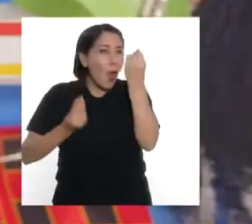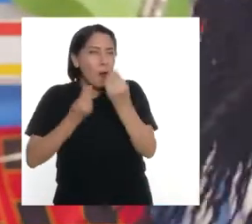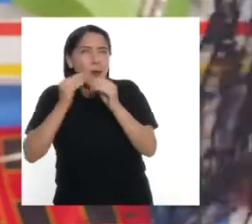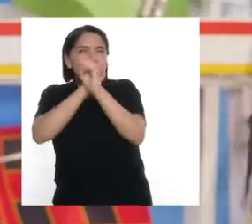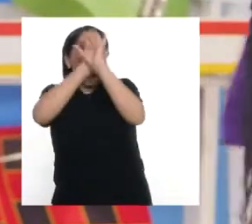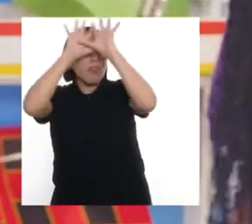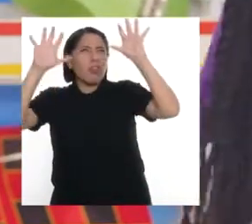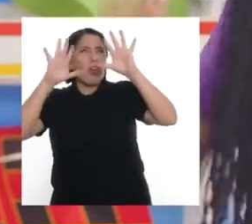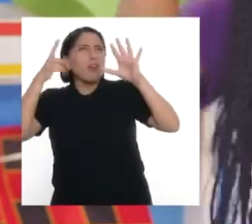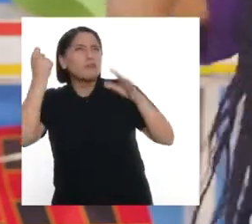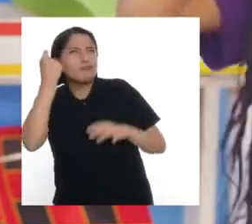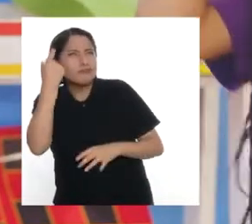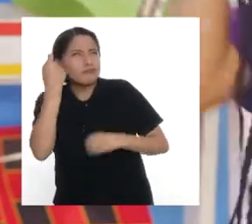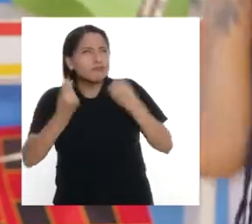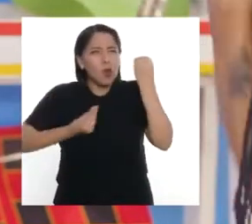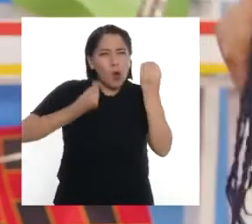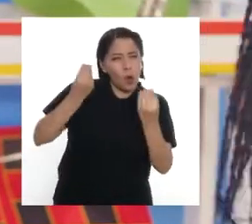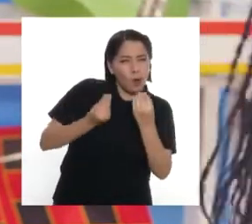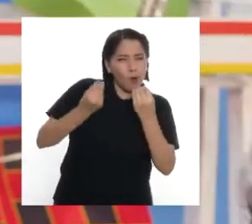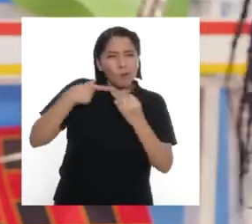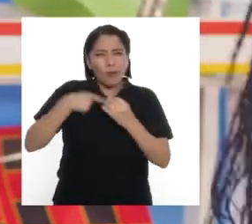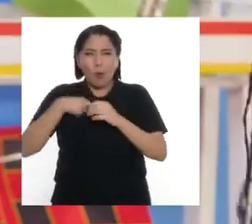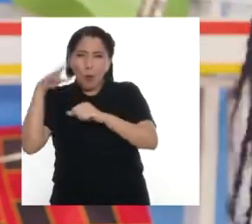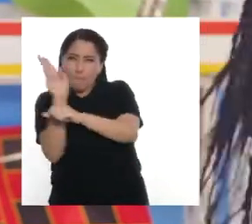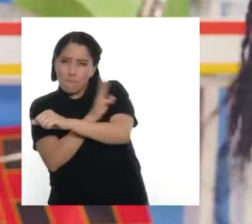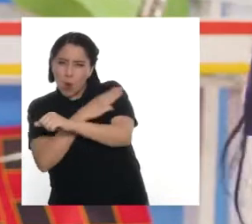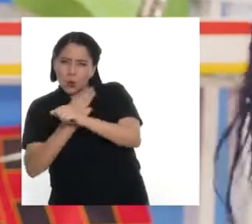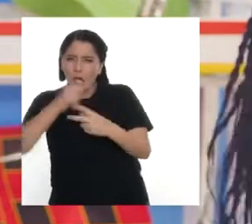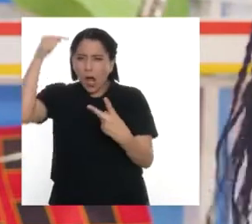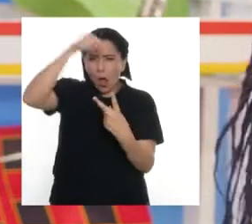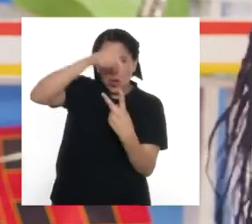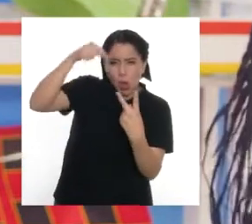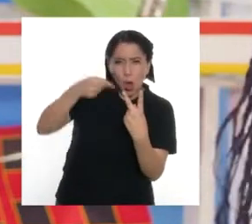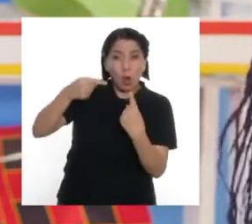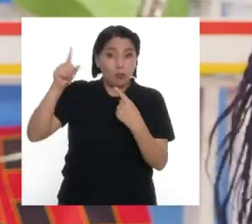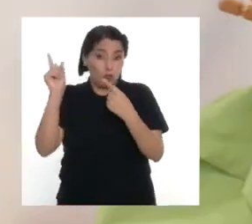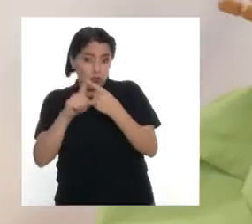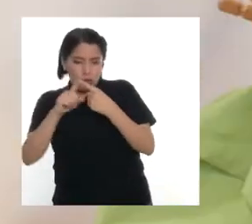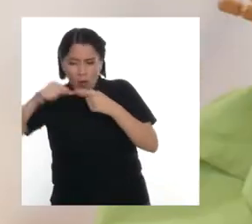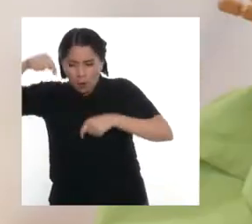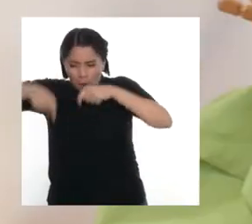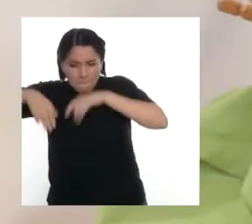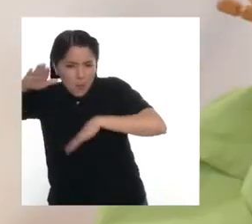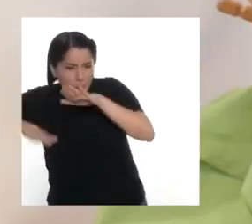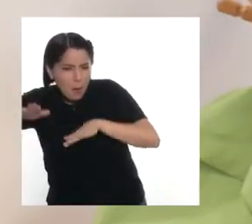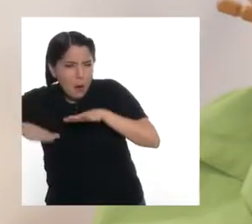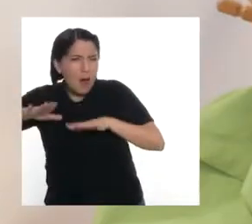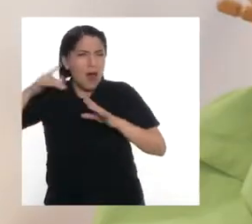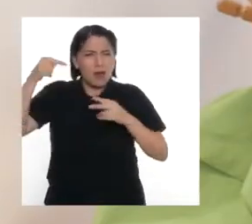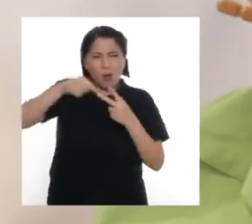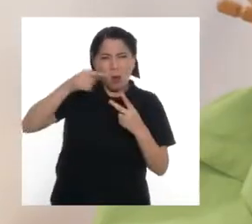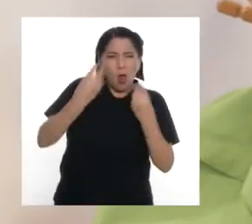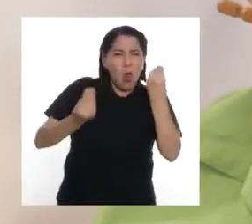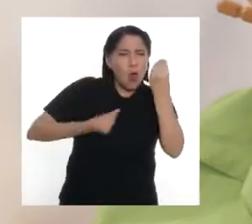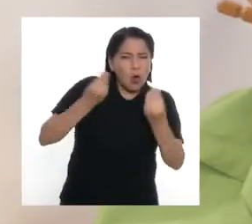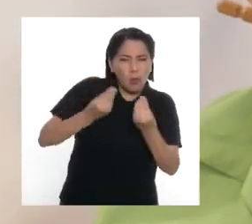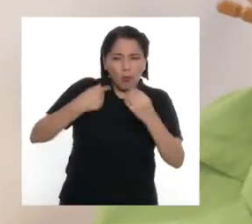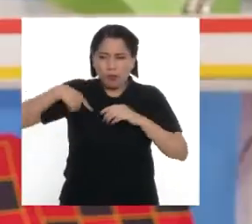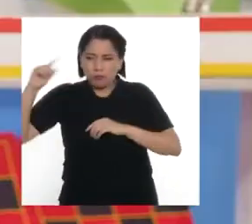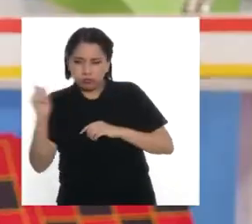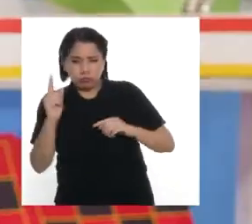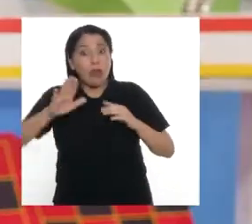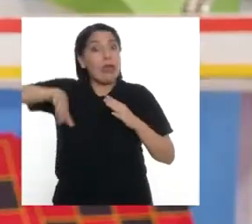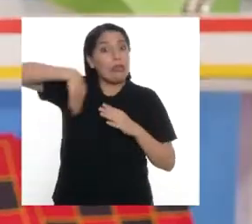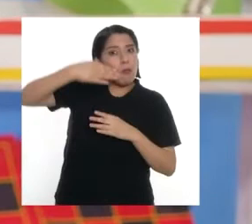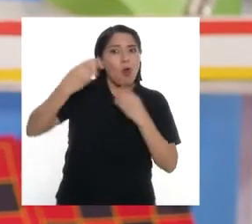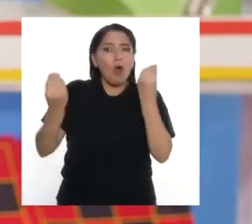tenerlo claro, hoy vamos a combinar dos tipos de arte musical realizando un contrapunto. Que es como una batalla musical por turnos.